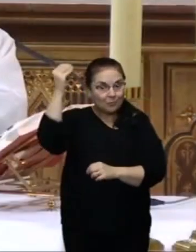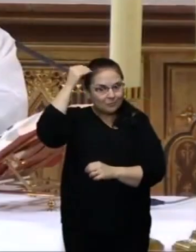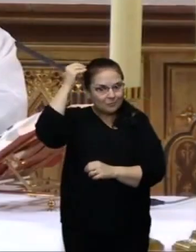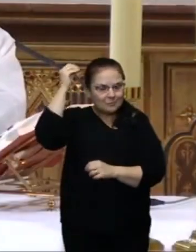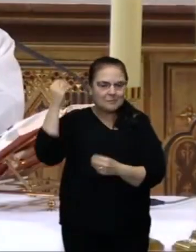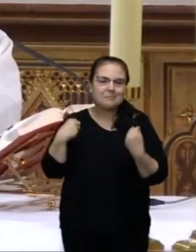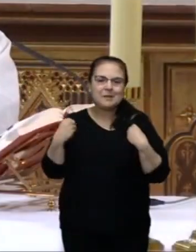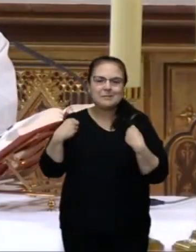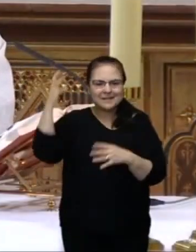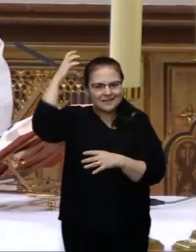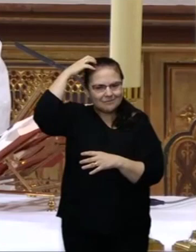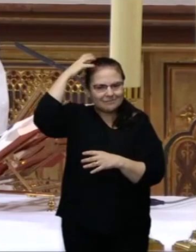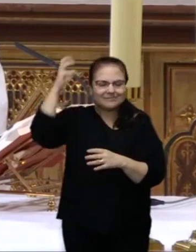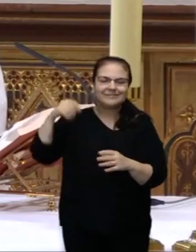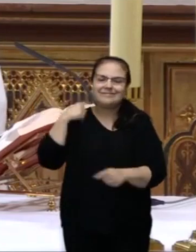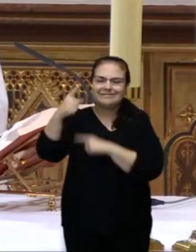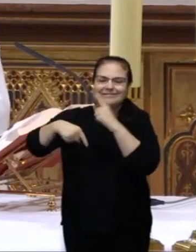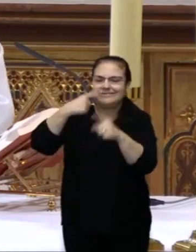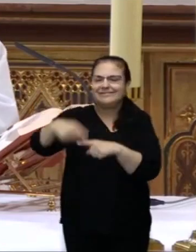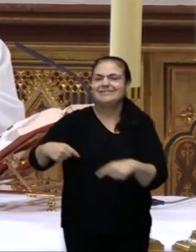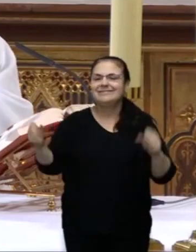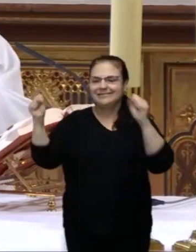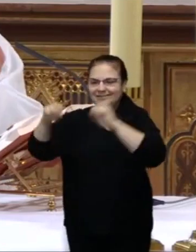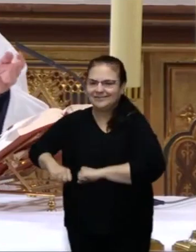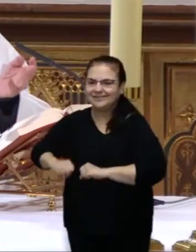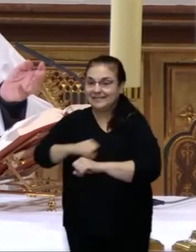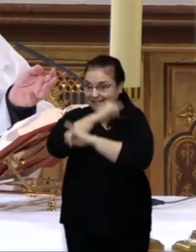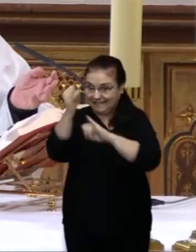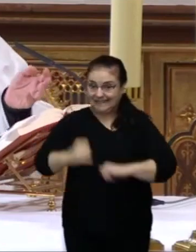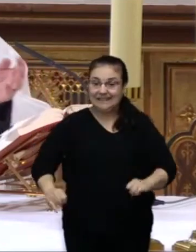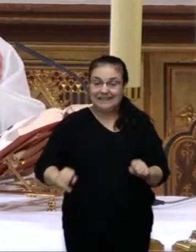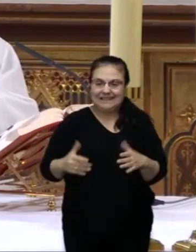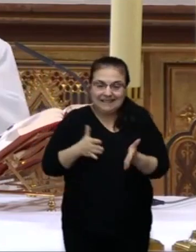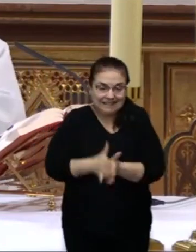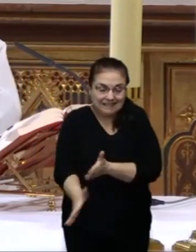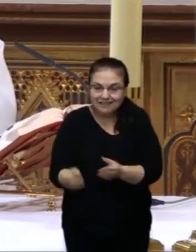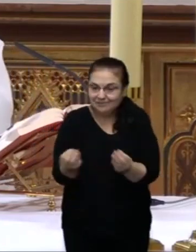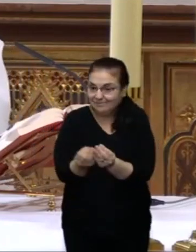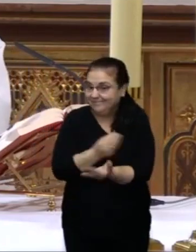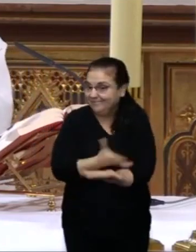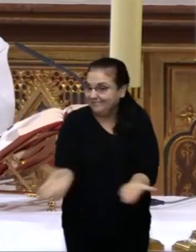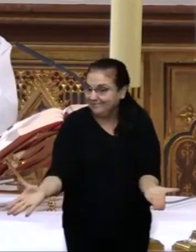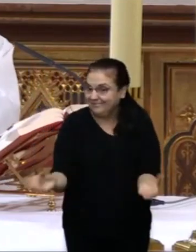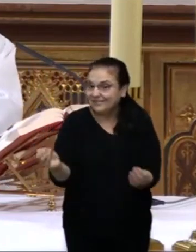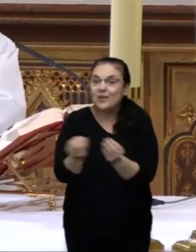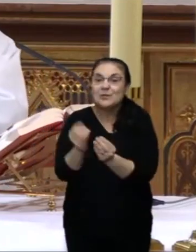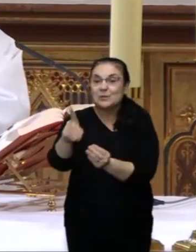los siglos de los siglos, la paz del Señor esté siempre con vosotros.